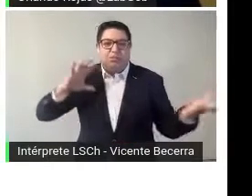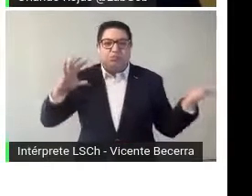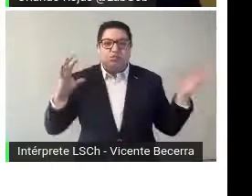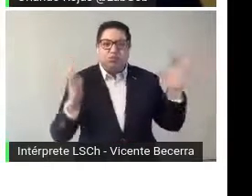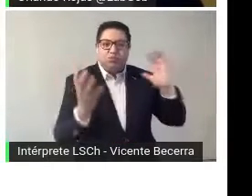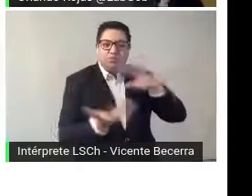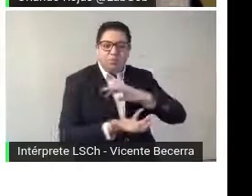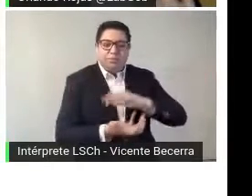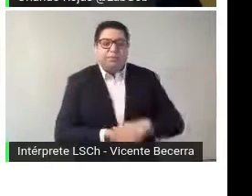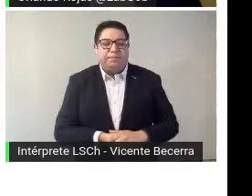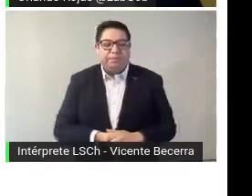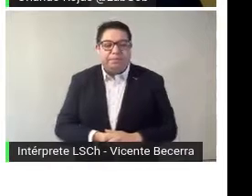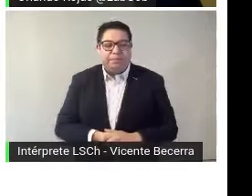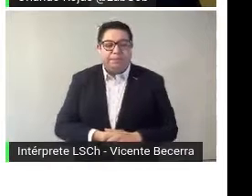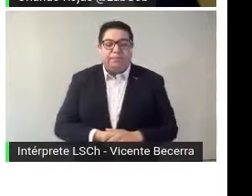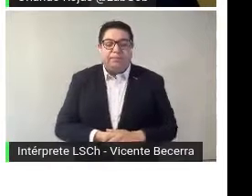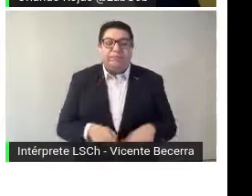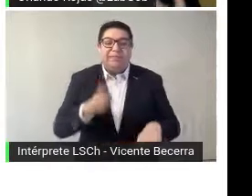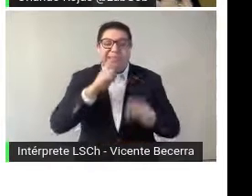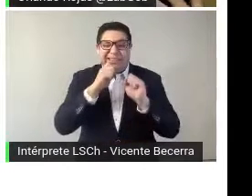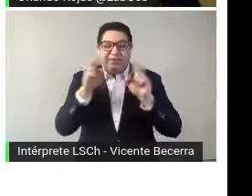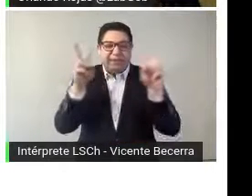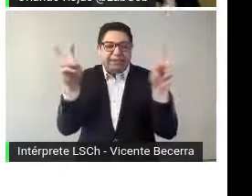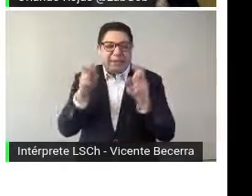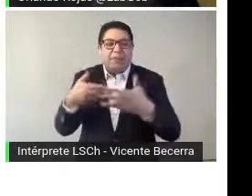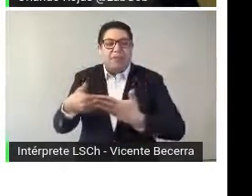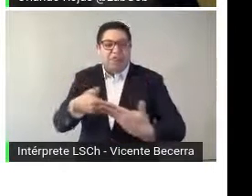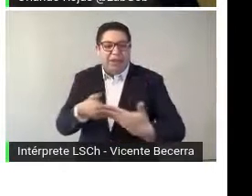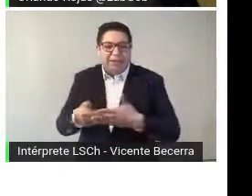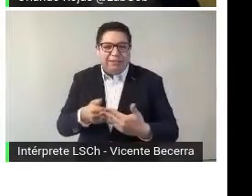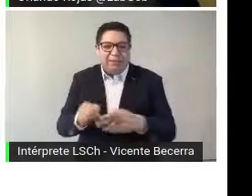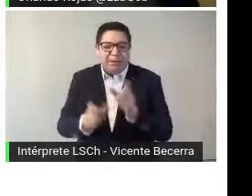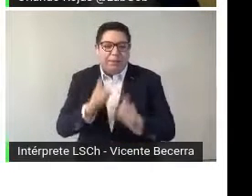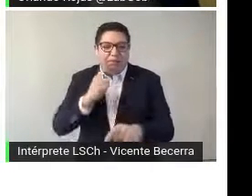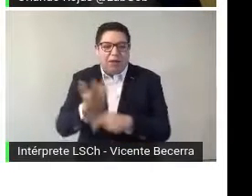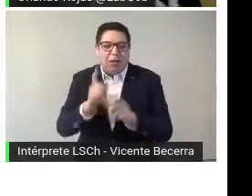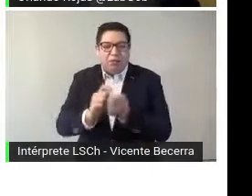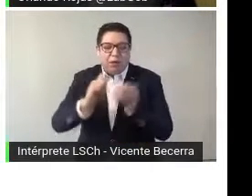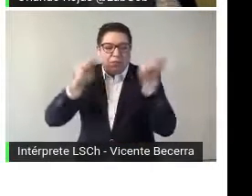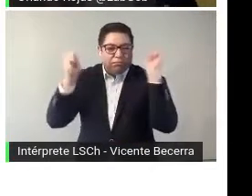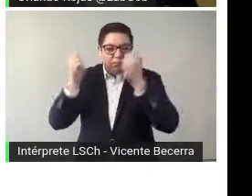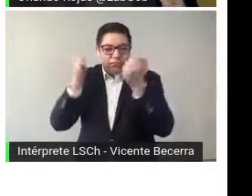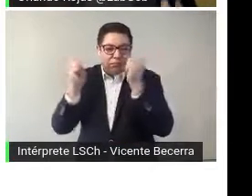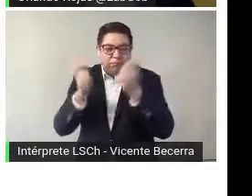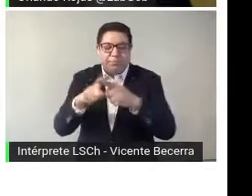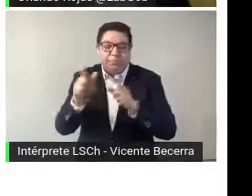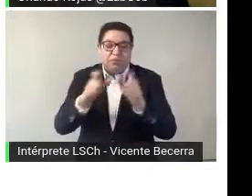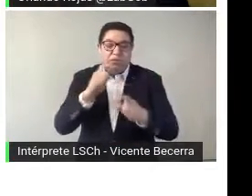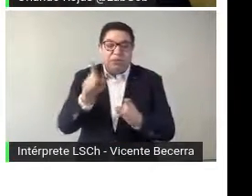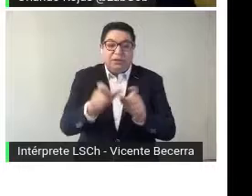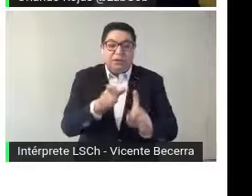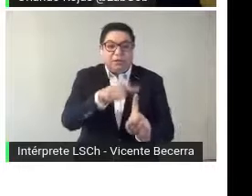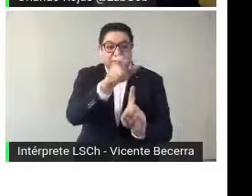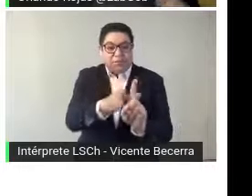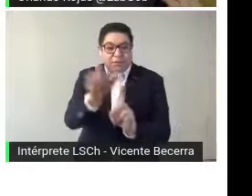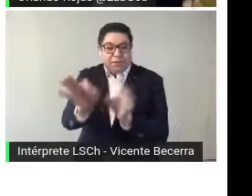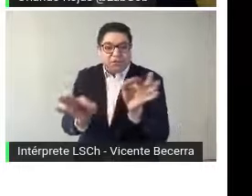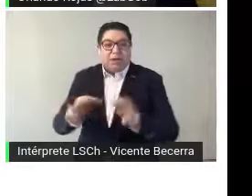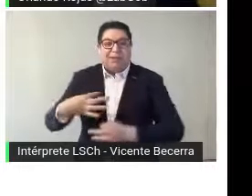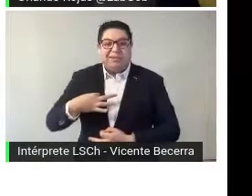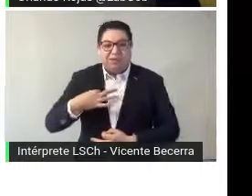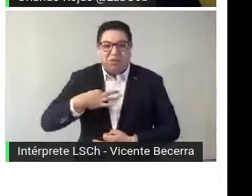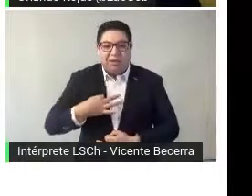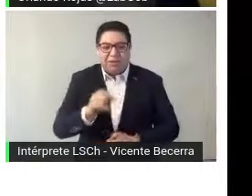globalizado. La flexibilidad, ¿cierto?, que tiene que ver con la agilidad, con adaptarnos, poner a la ciudadanía en el centro, es un aspecto